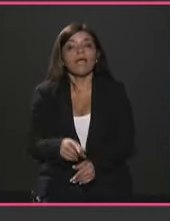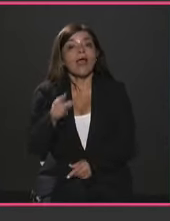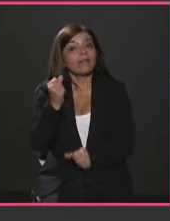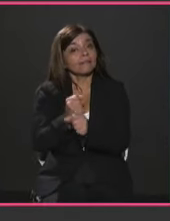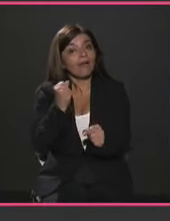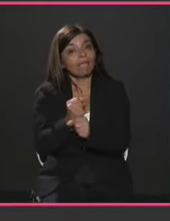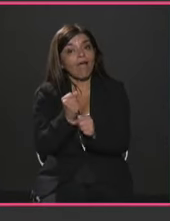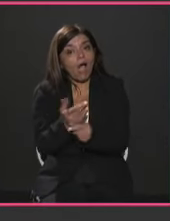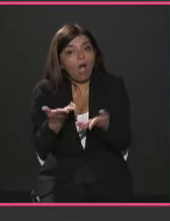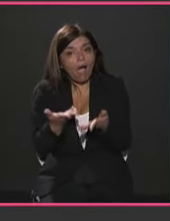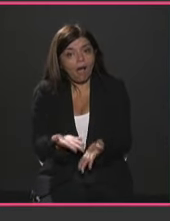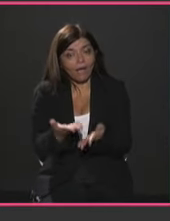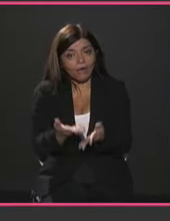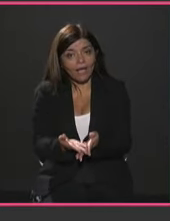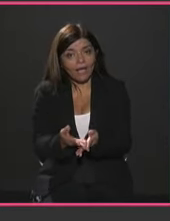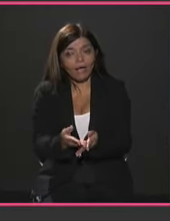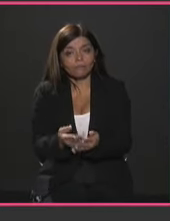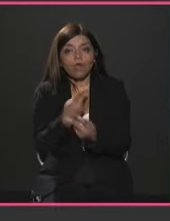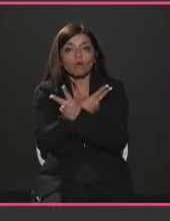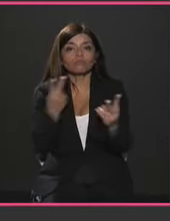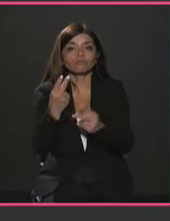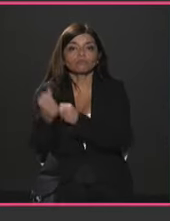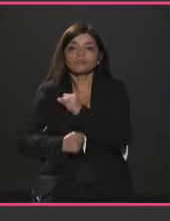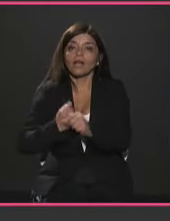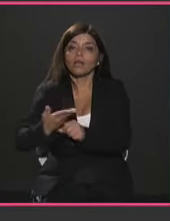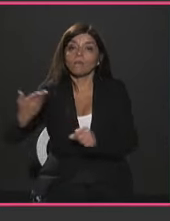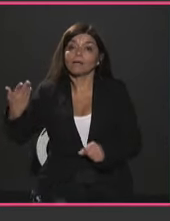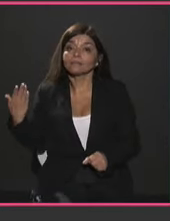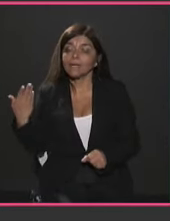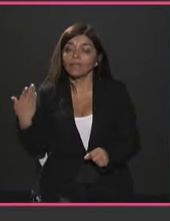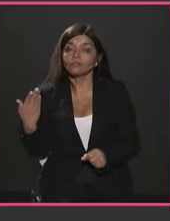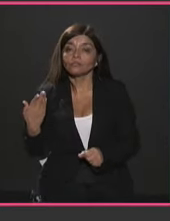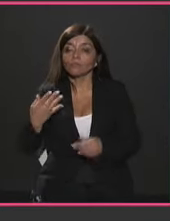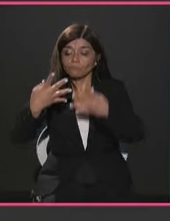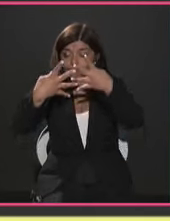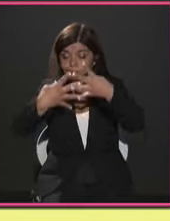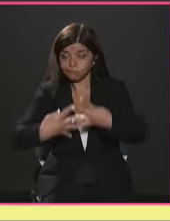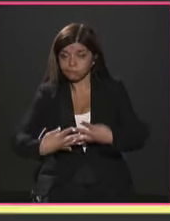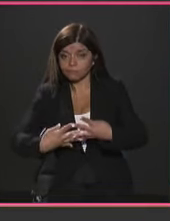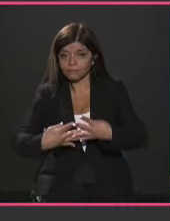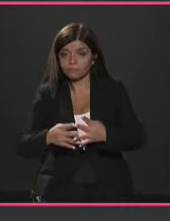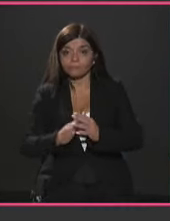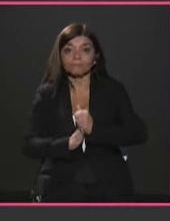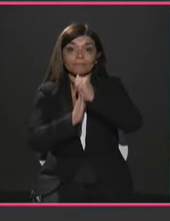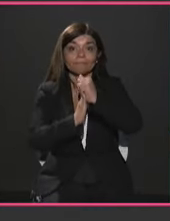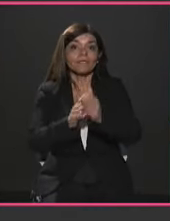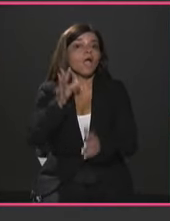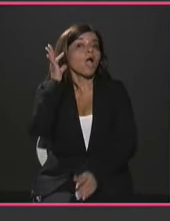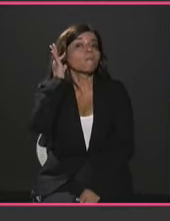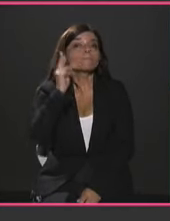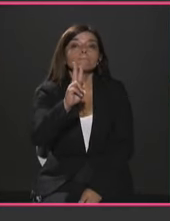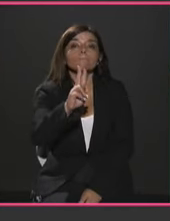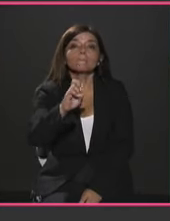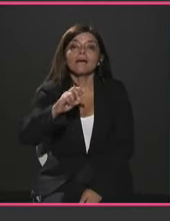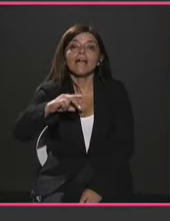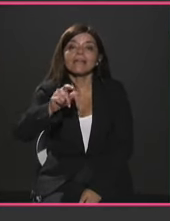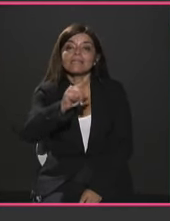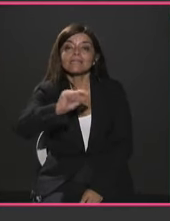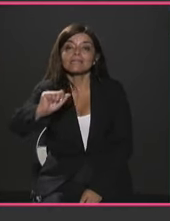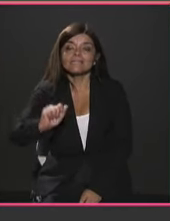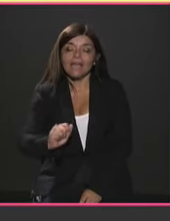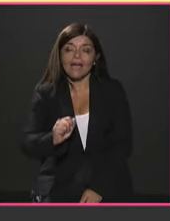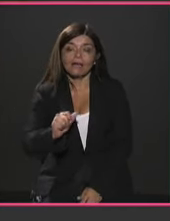hoy es un trabajo que publicamos el año pasado fue liderado por Vanessa smer barreto que es una investigadora